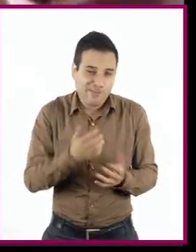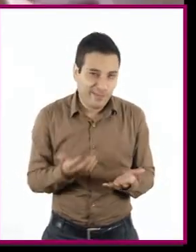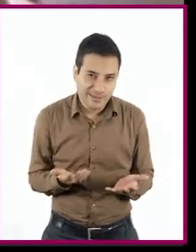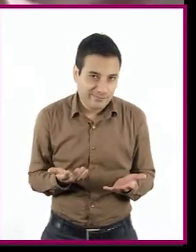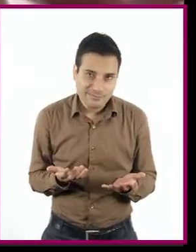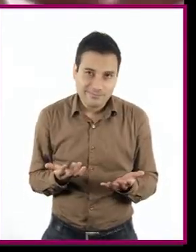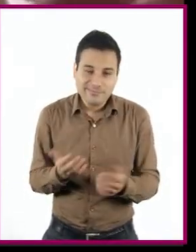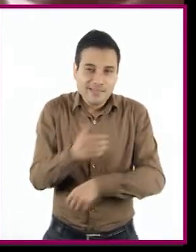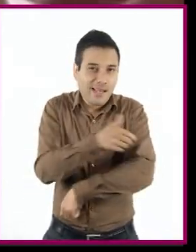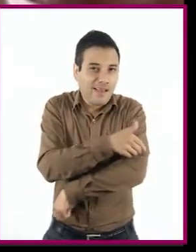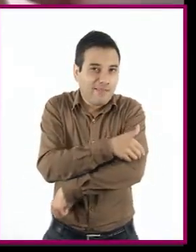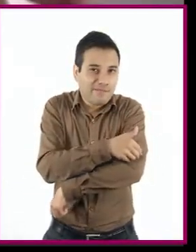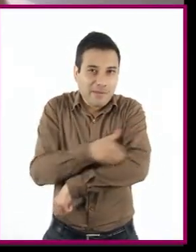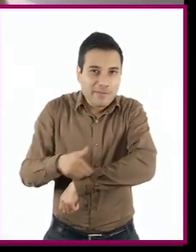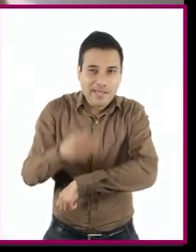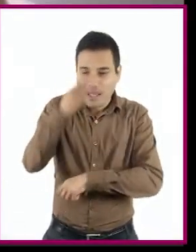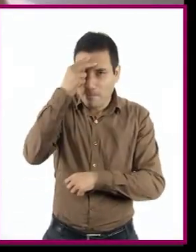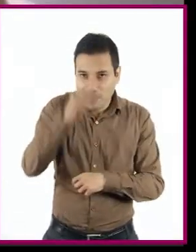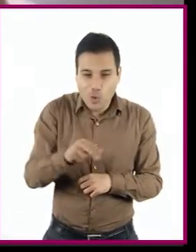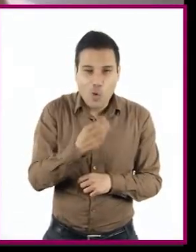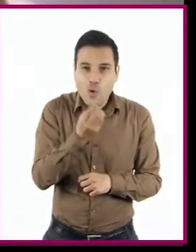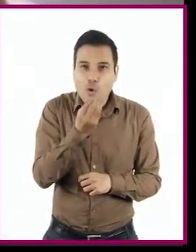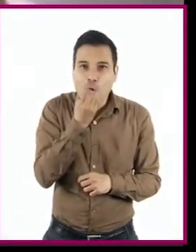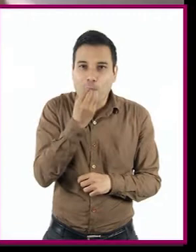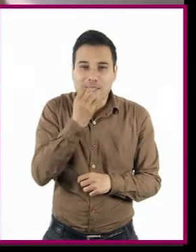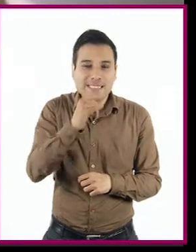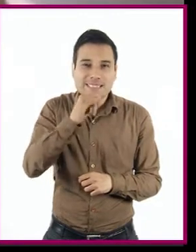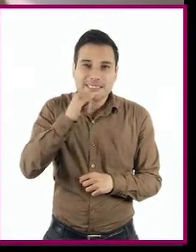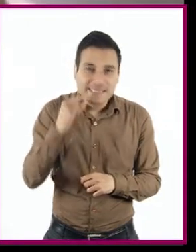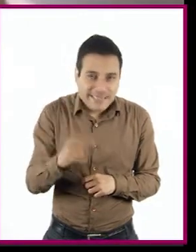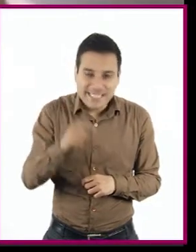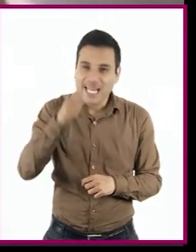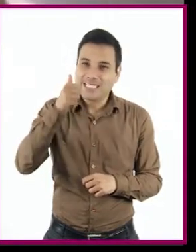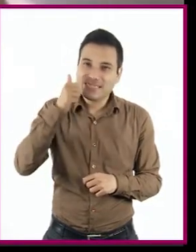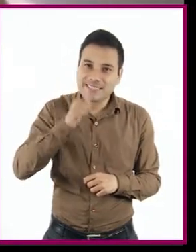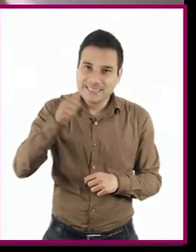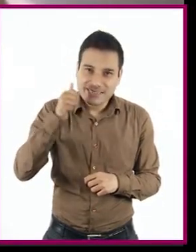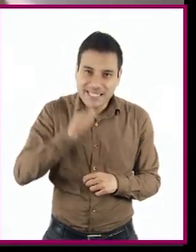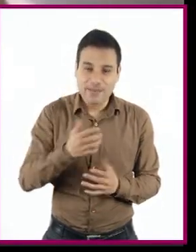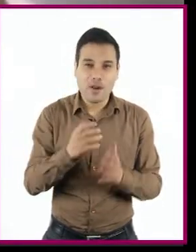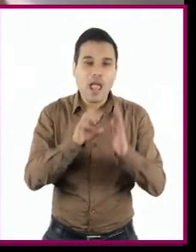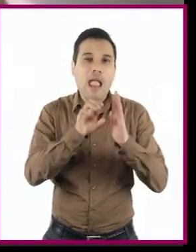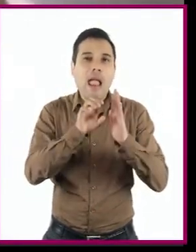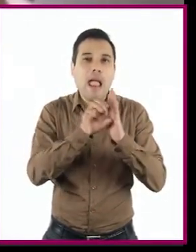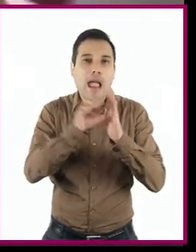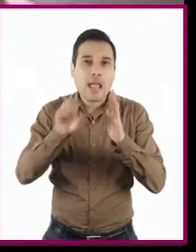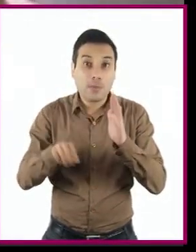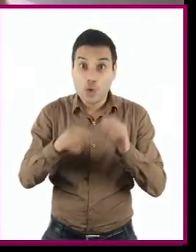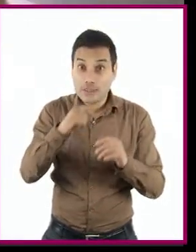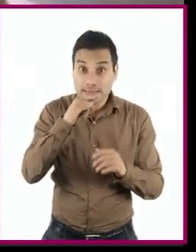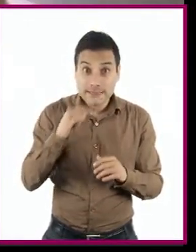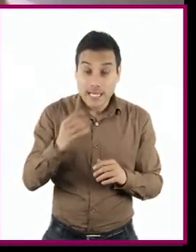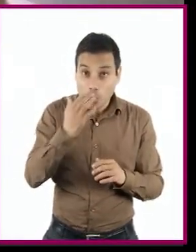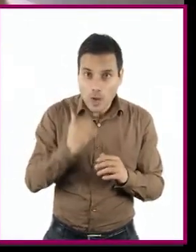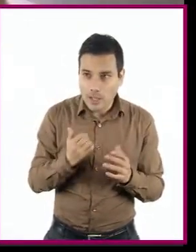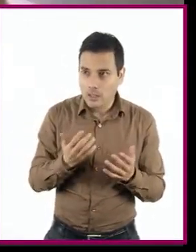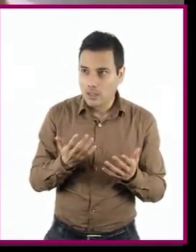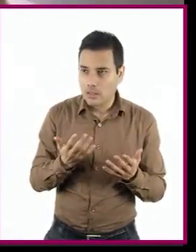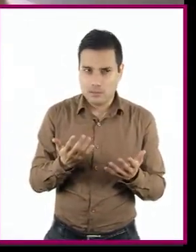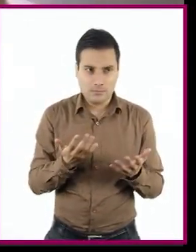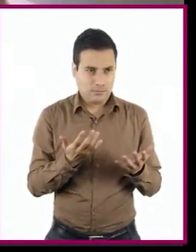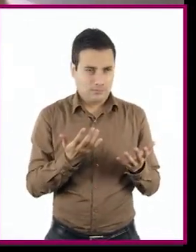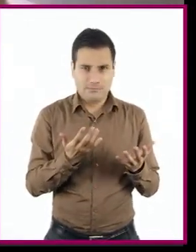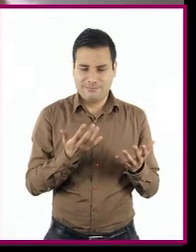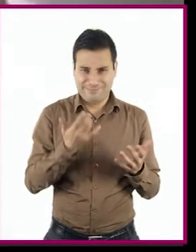mesa de México, ¿no? No podemos pensar de estar en una mesa en donde no haya una salsita así